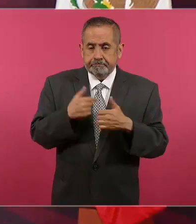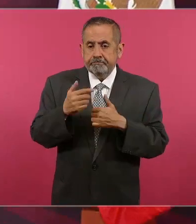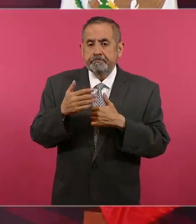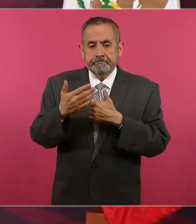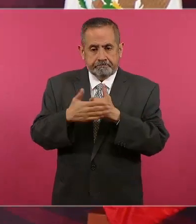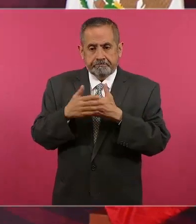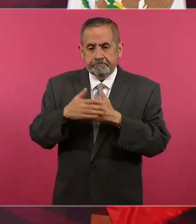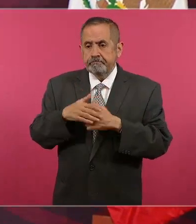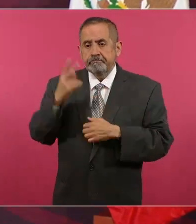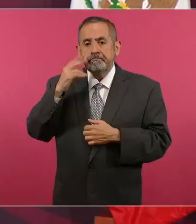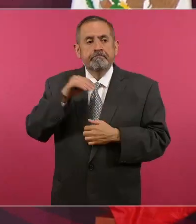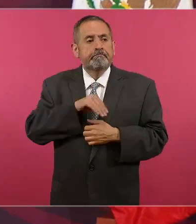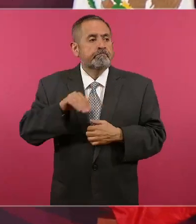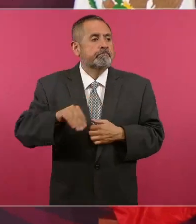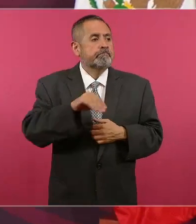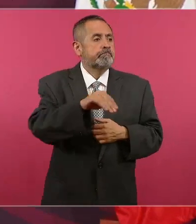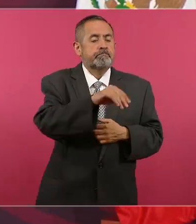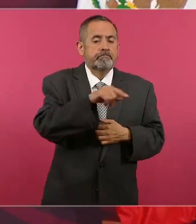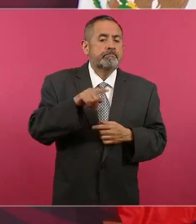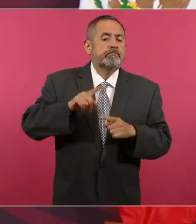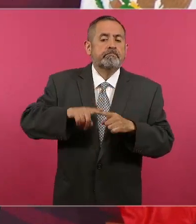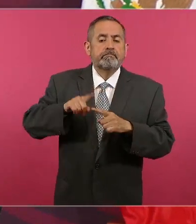recorrido